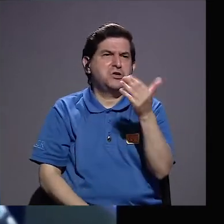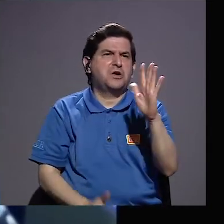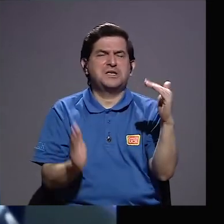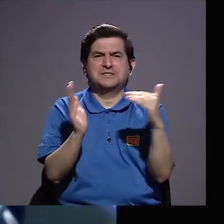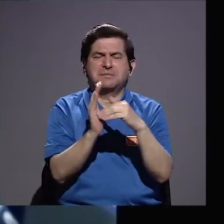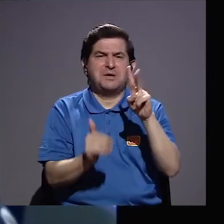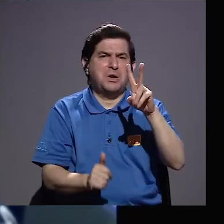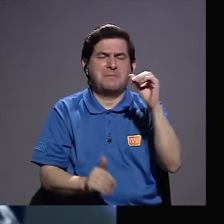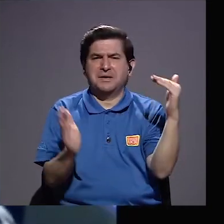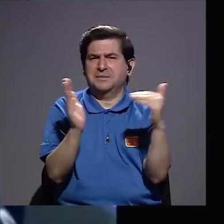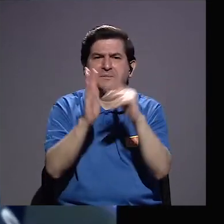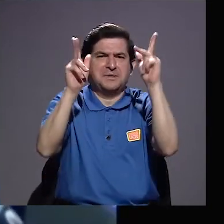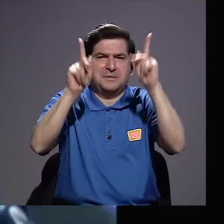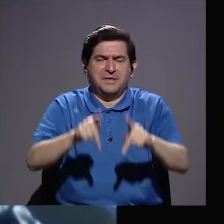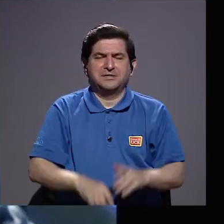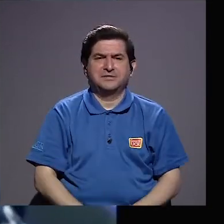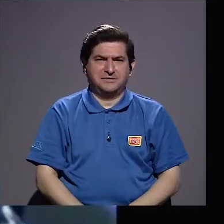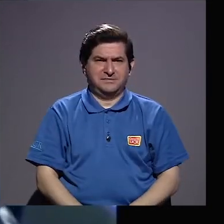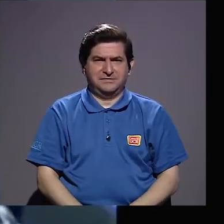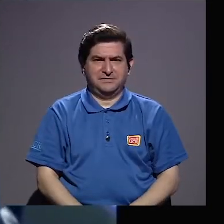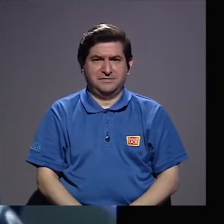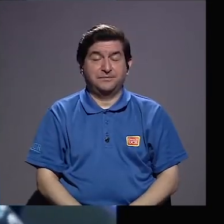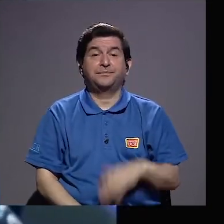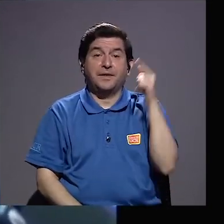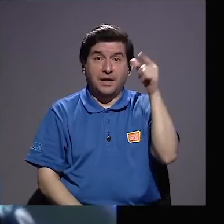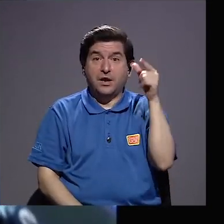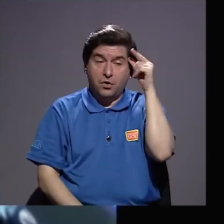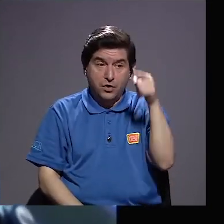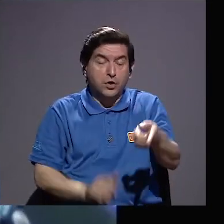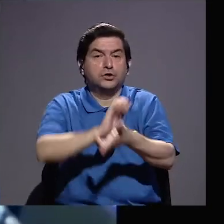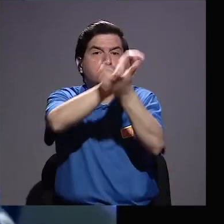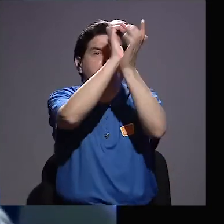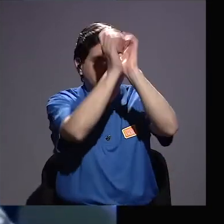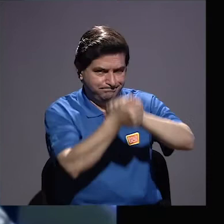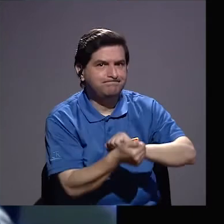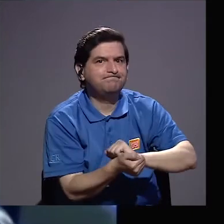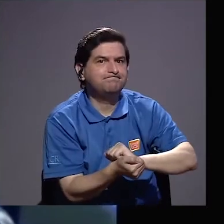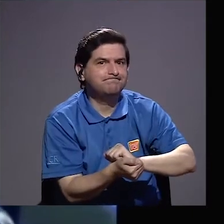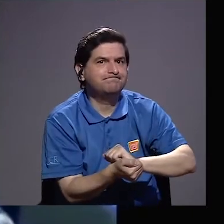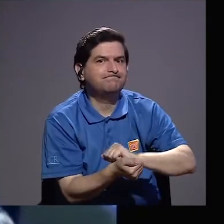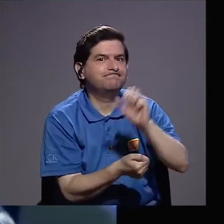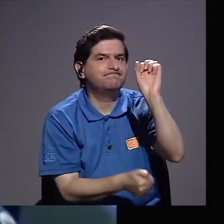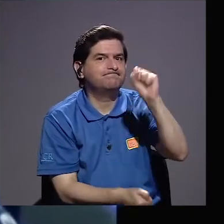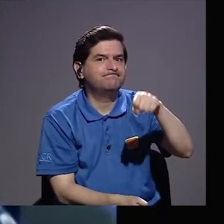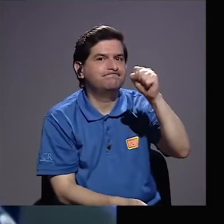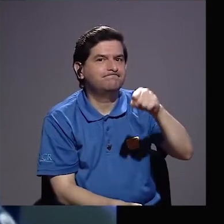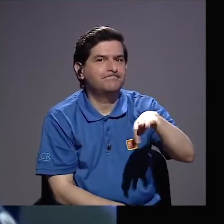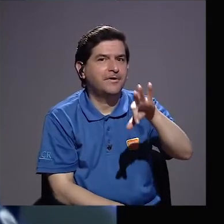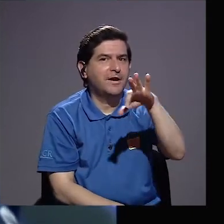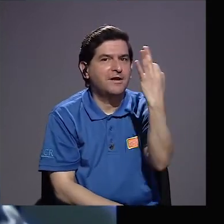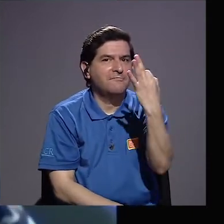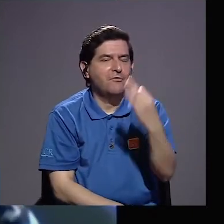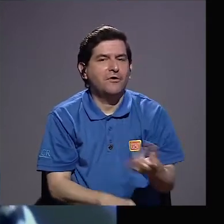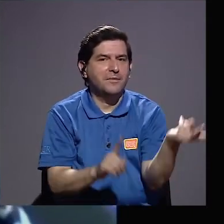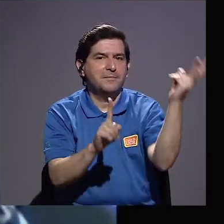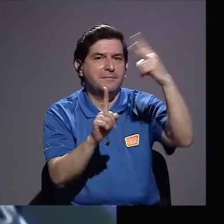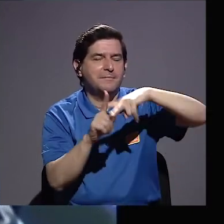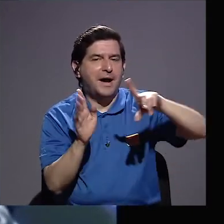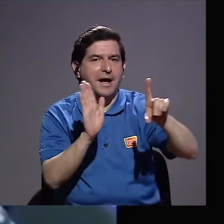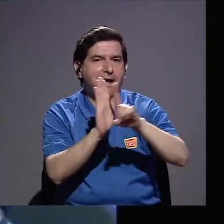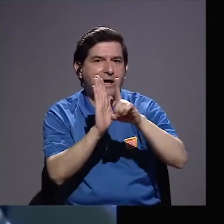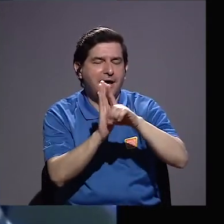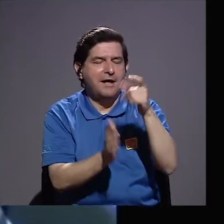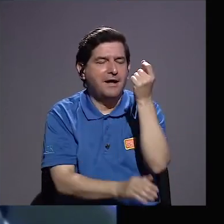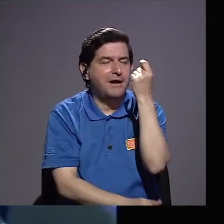al año, pero son 15,000 o 20,000 personas que van a estar, y eso obviamente que va a transformar la forma en que se ejerce